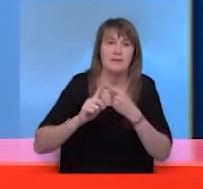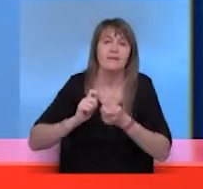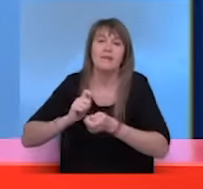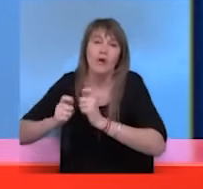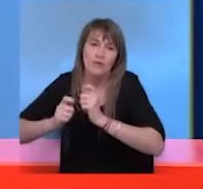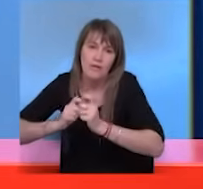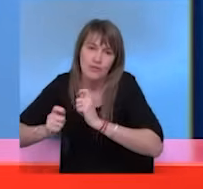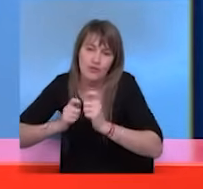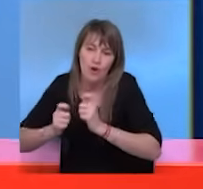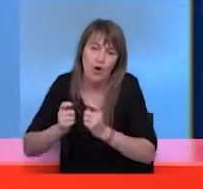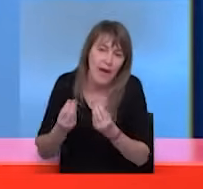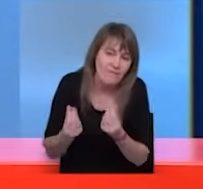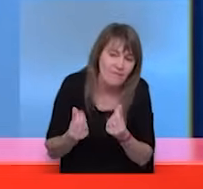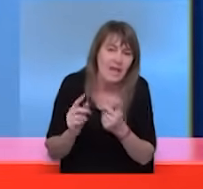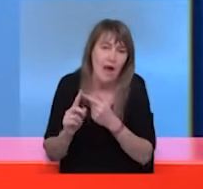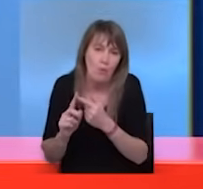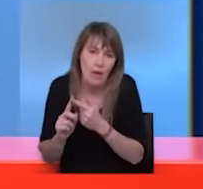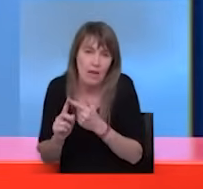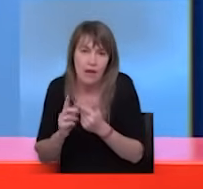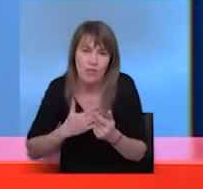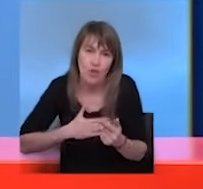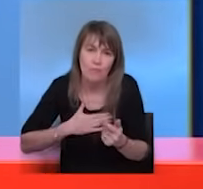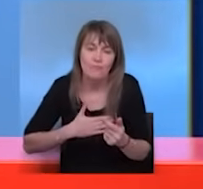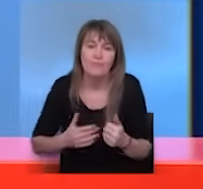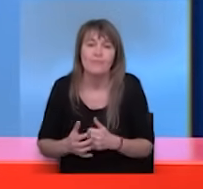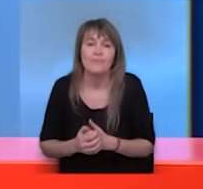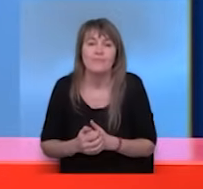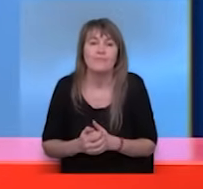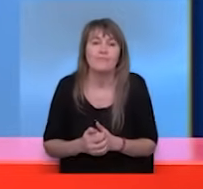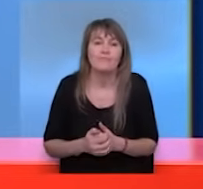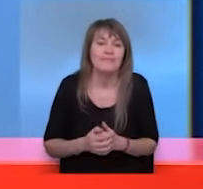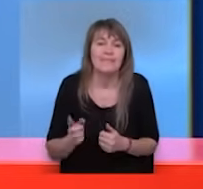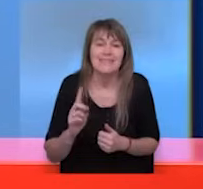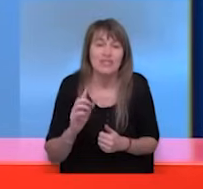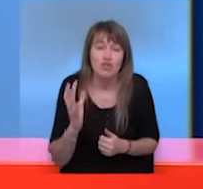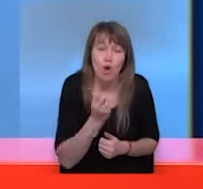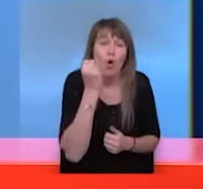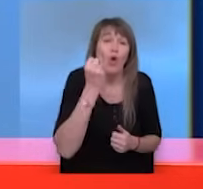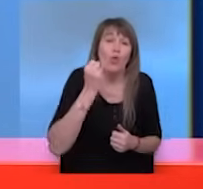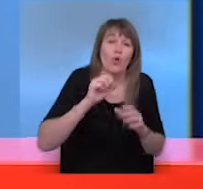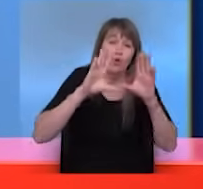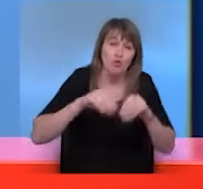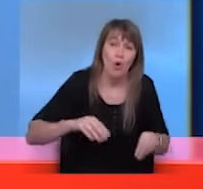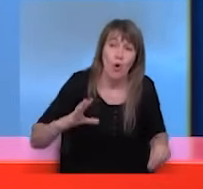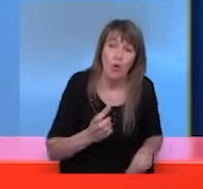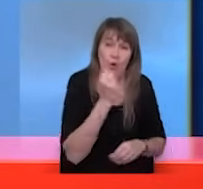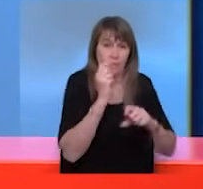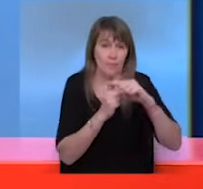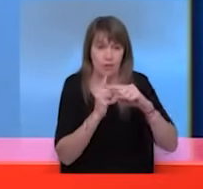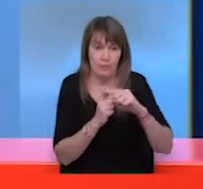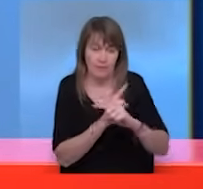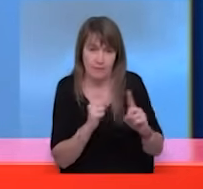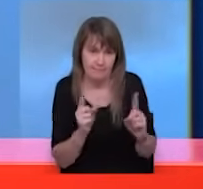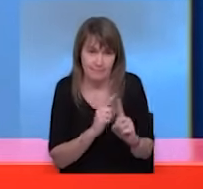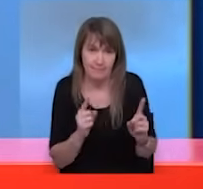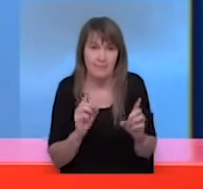que eh si bien No obtuvieron todo lo que querían no este el partido